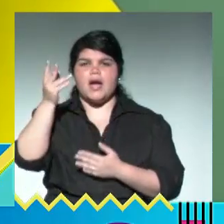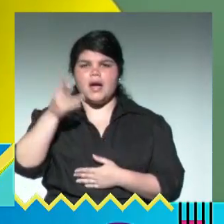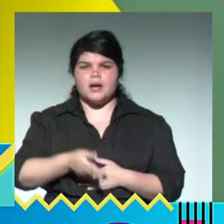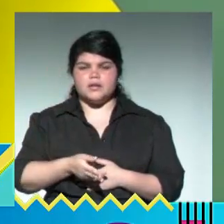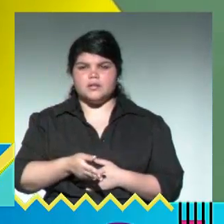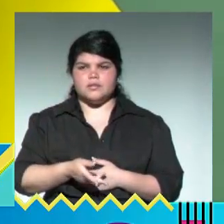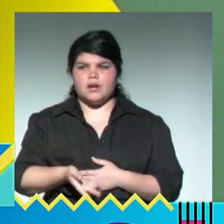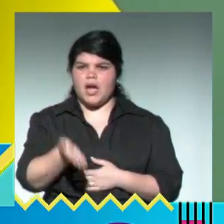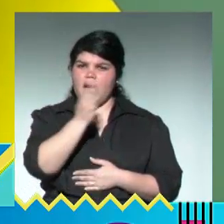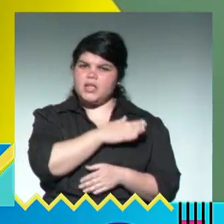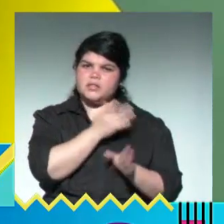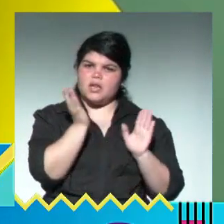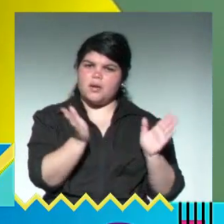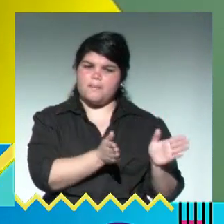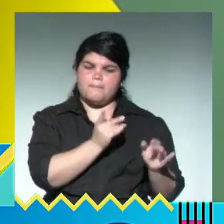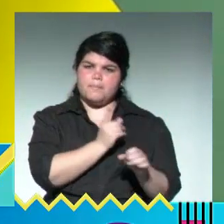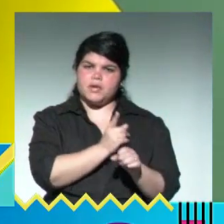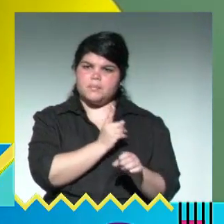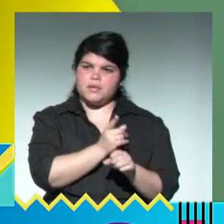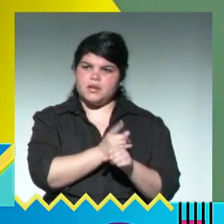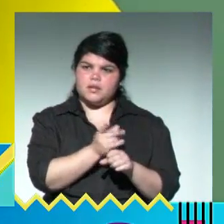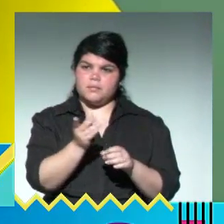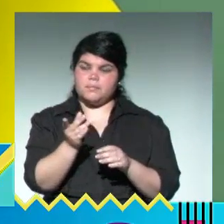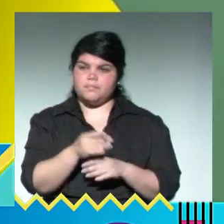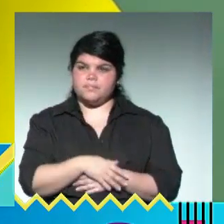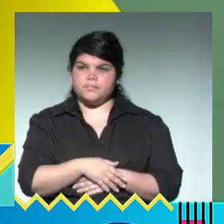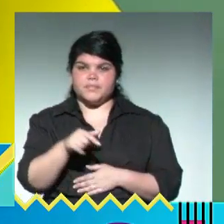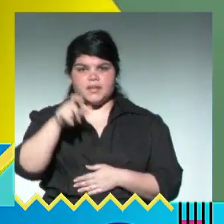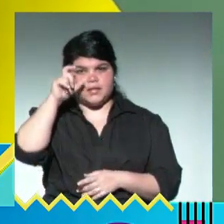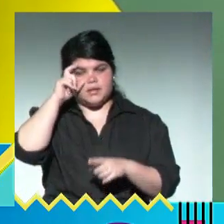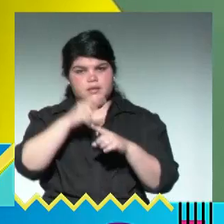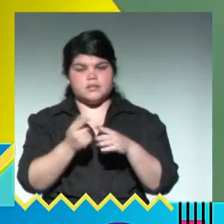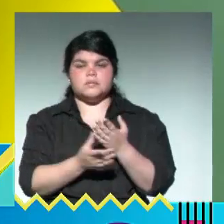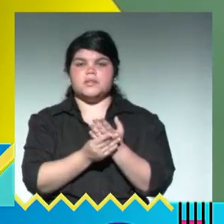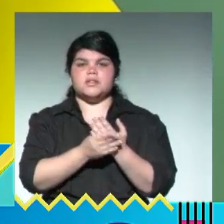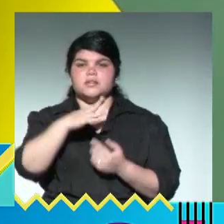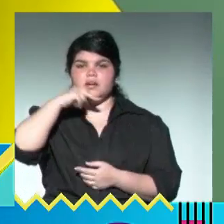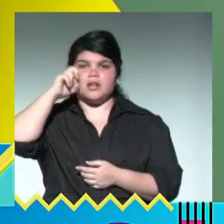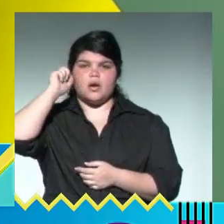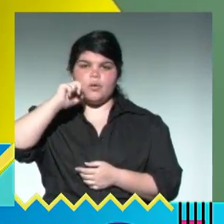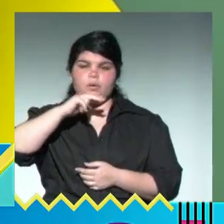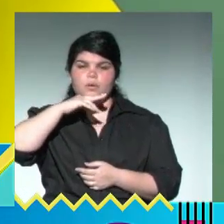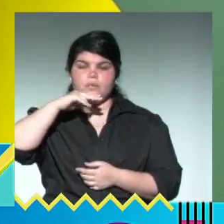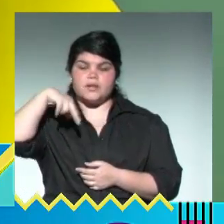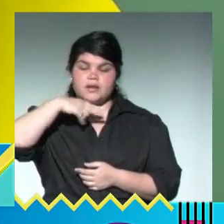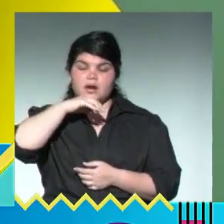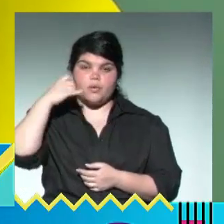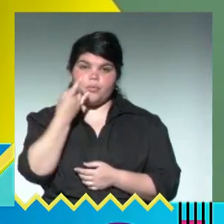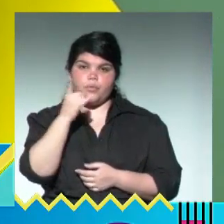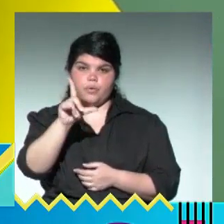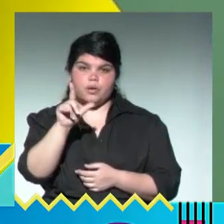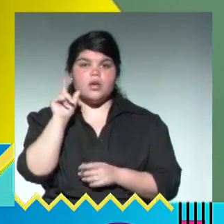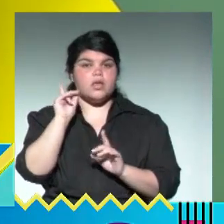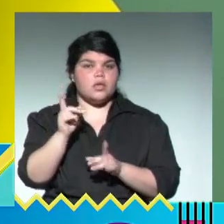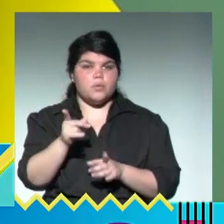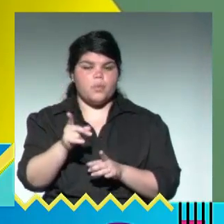el primer bloque, estaba la ministra, la ex ministra Najul, diciendo que es como ordenar la casa.